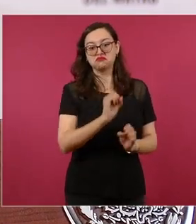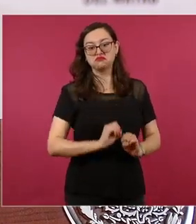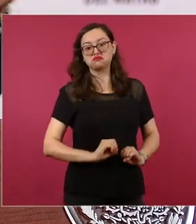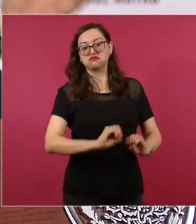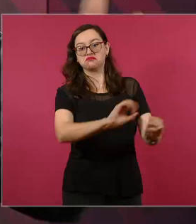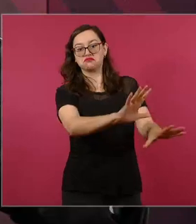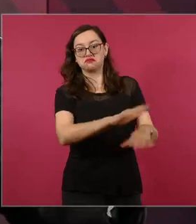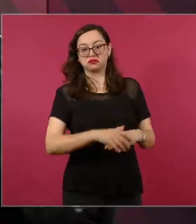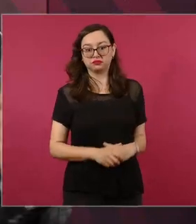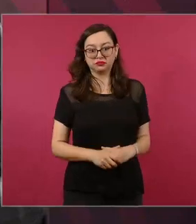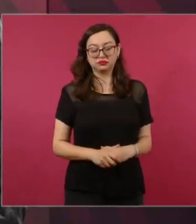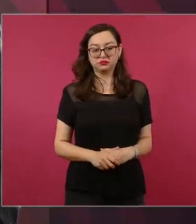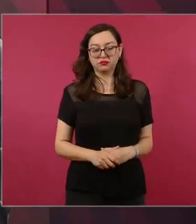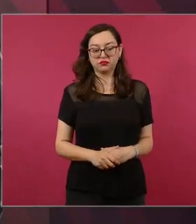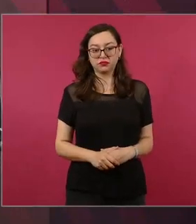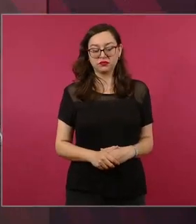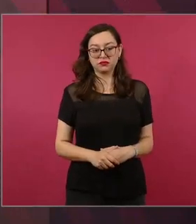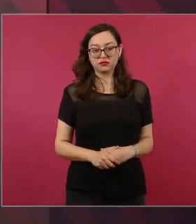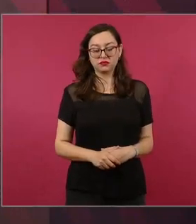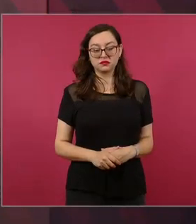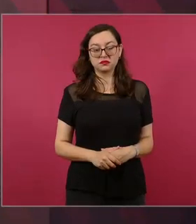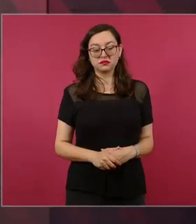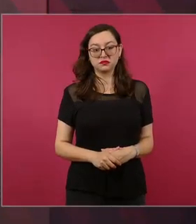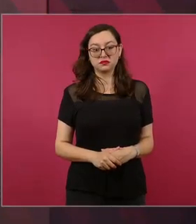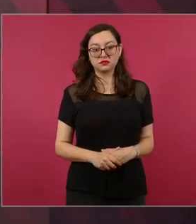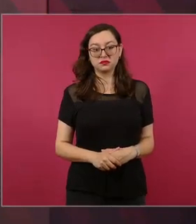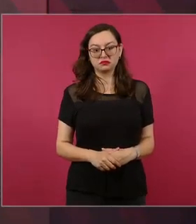Y no porque no quiera,